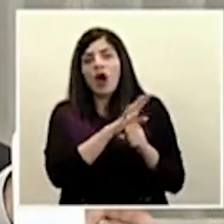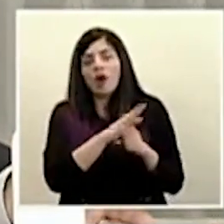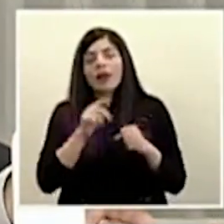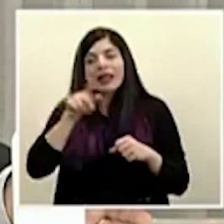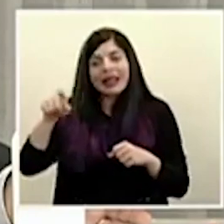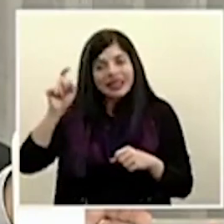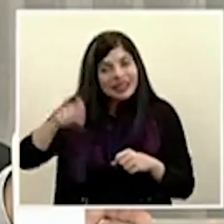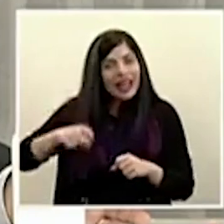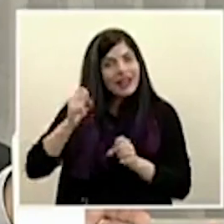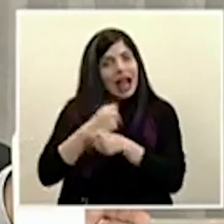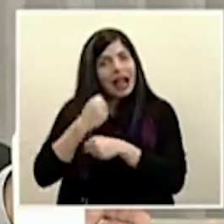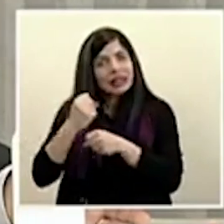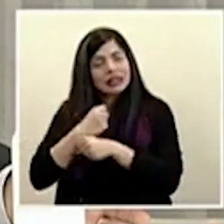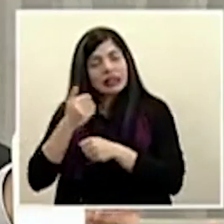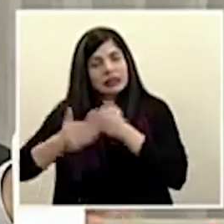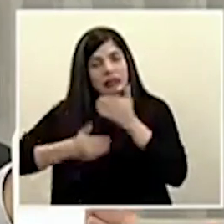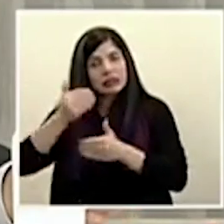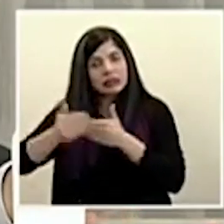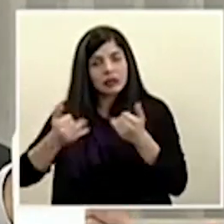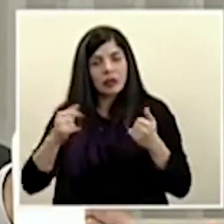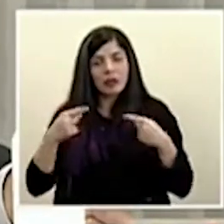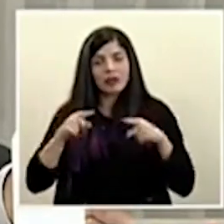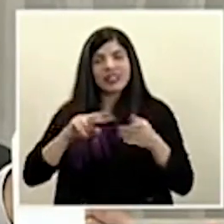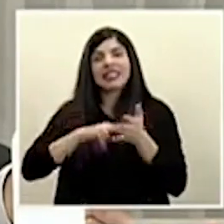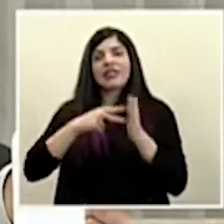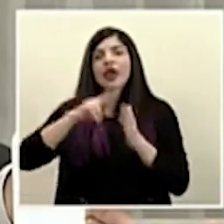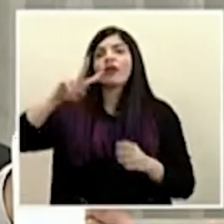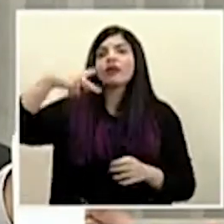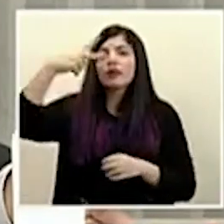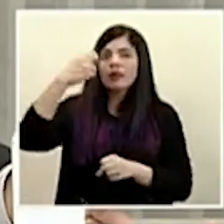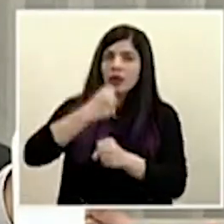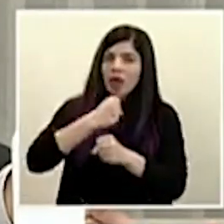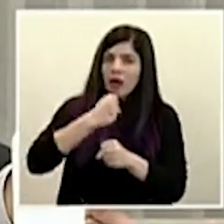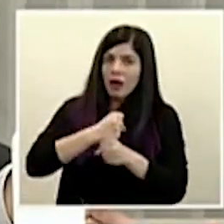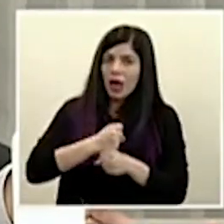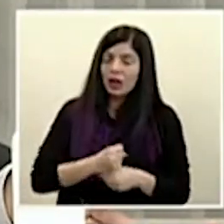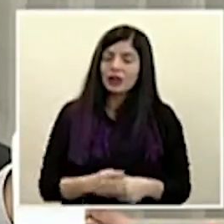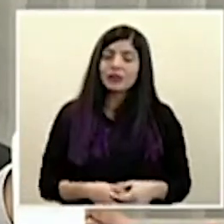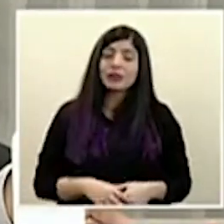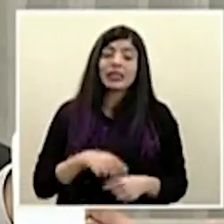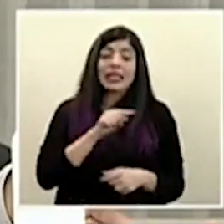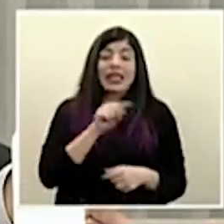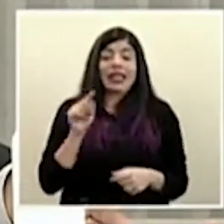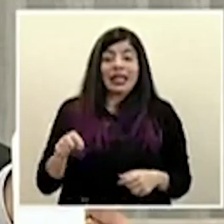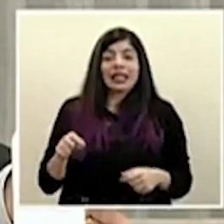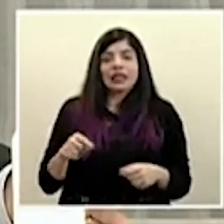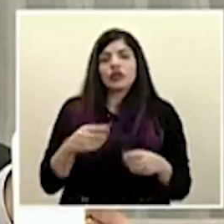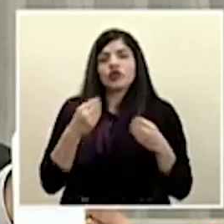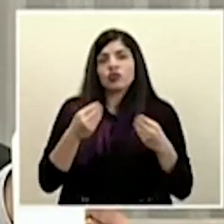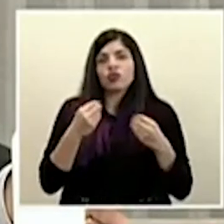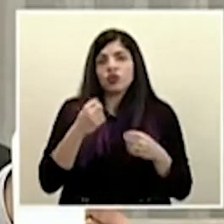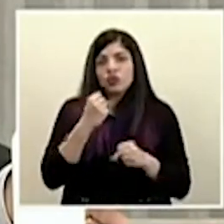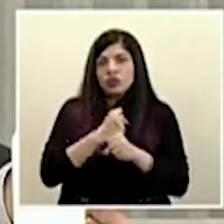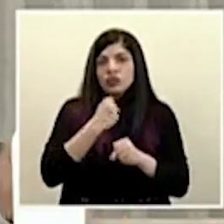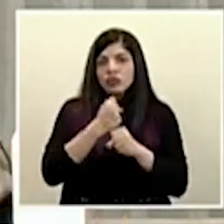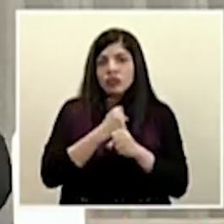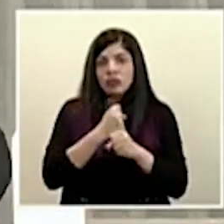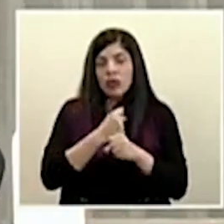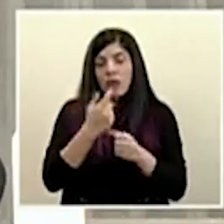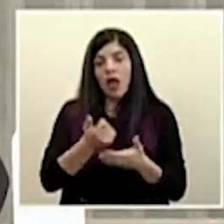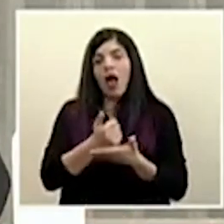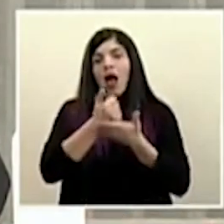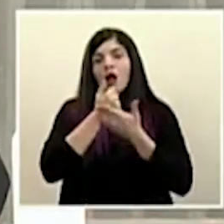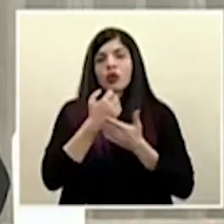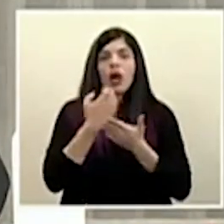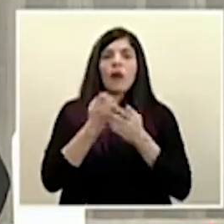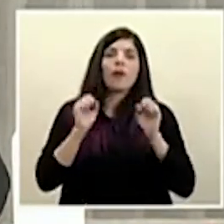que hacerse paralelo, es decir, es más trabajo. Eso será mucho de lo que llevará adelante una reactivación de